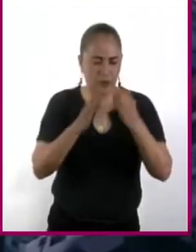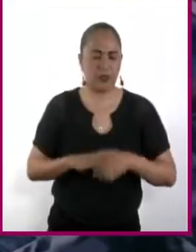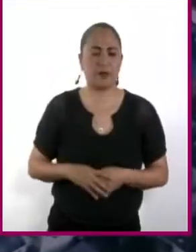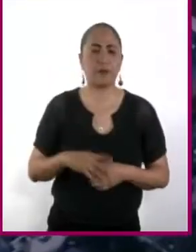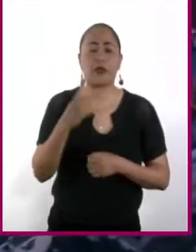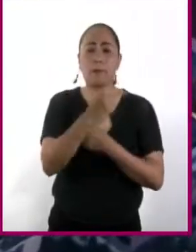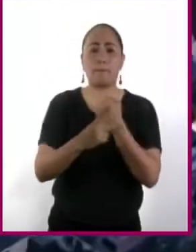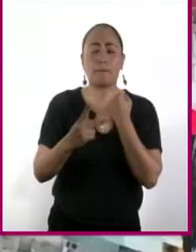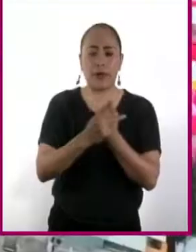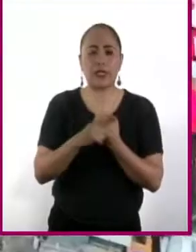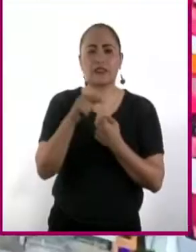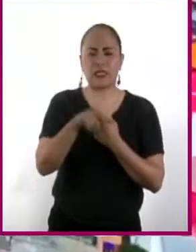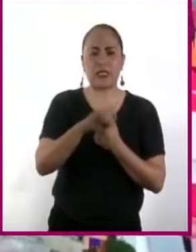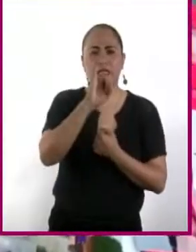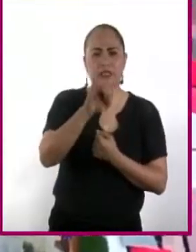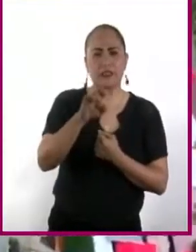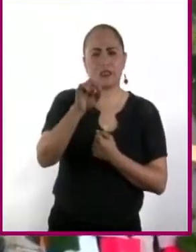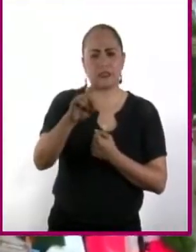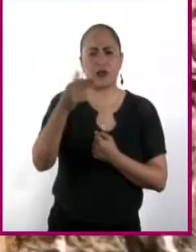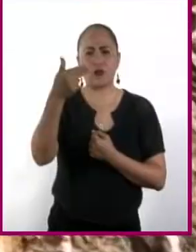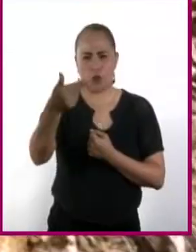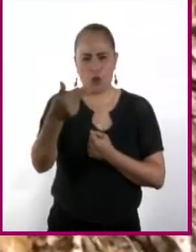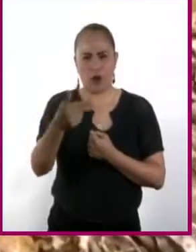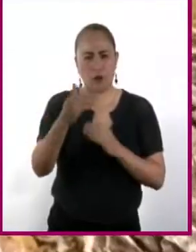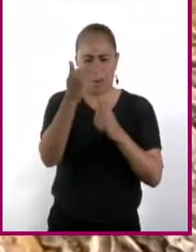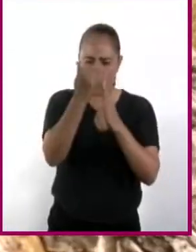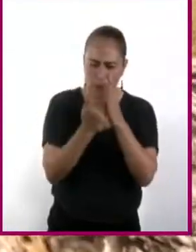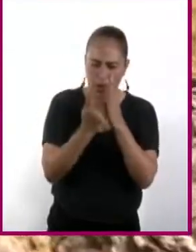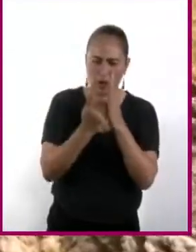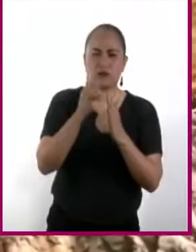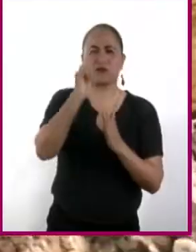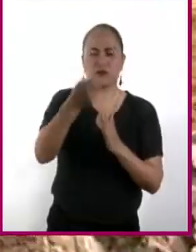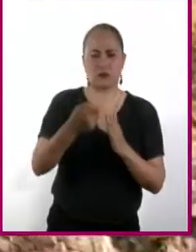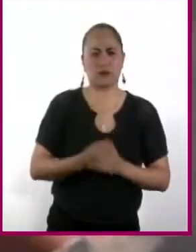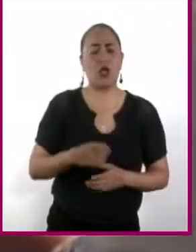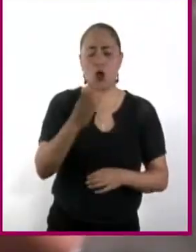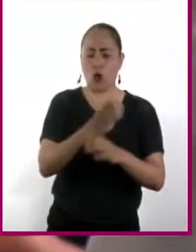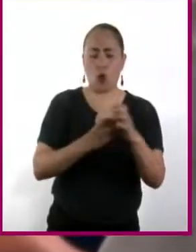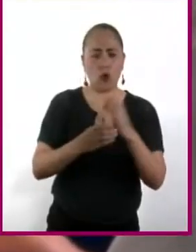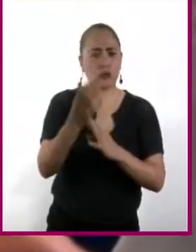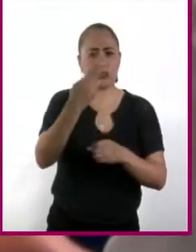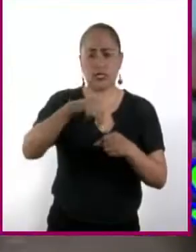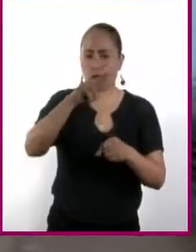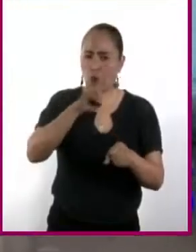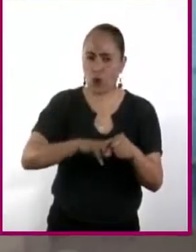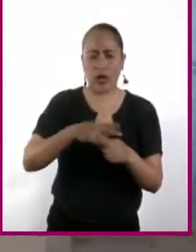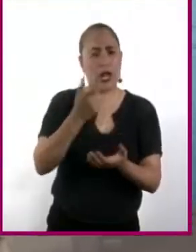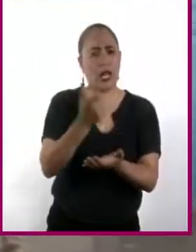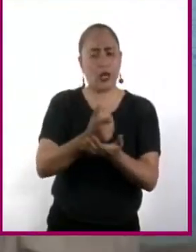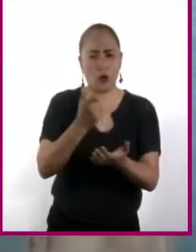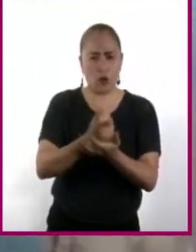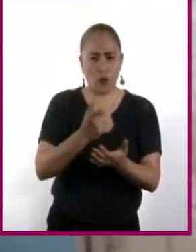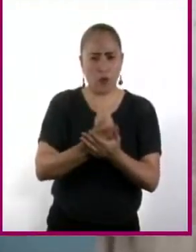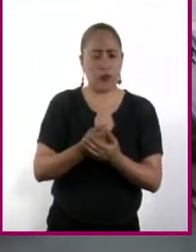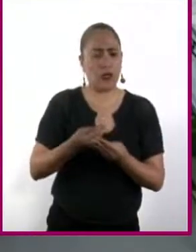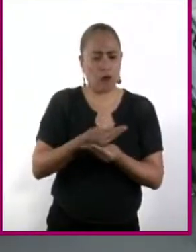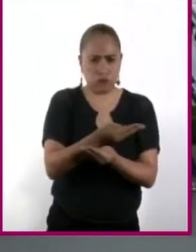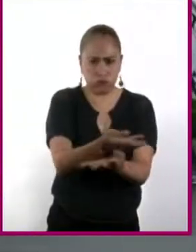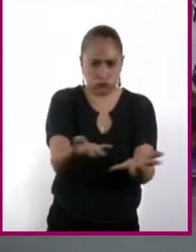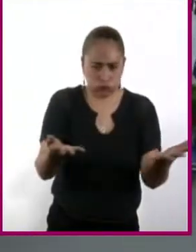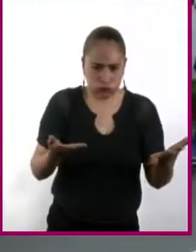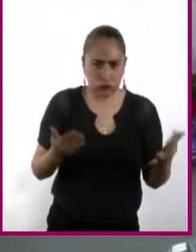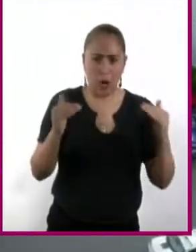un índice de desarrollo humano bajo son que los recursos naturales y económicos no estén distribuidos de